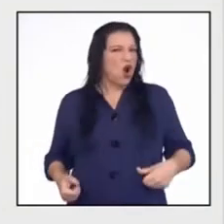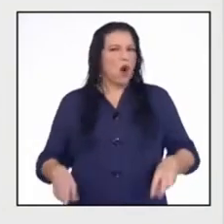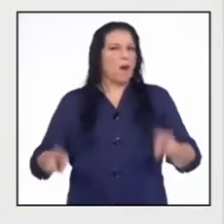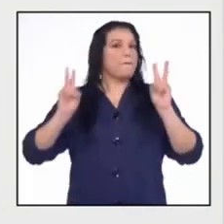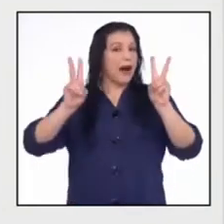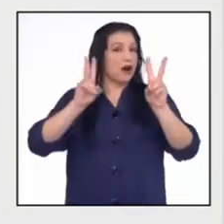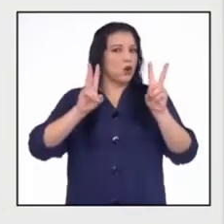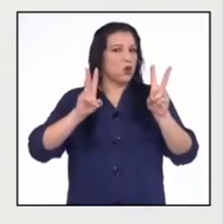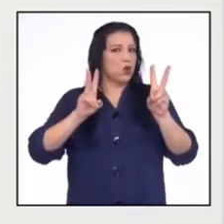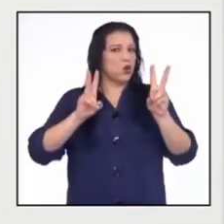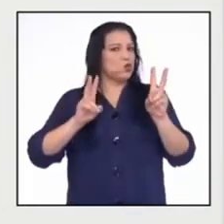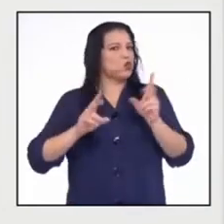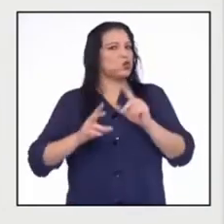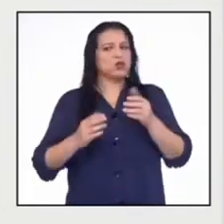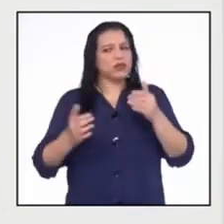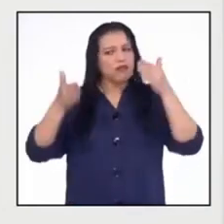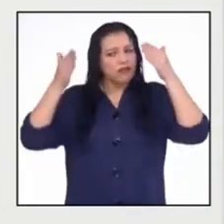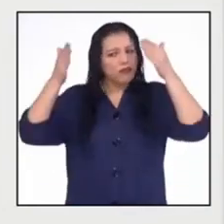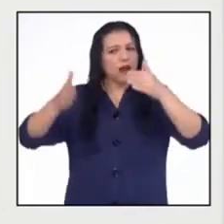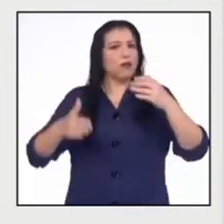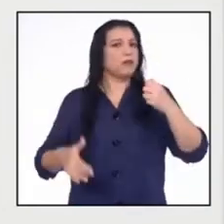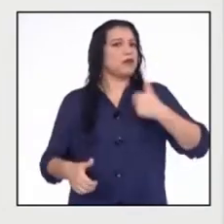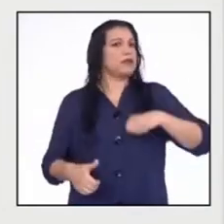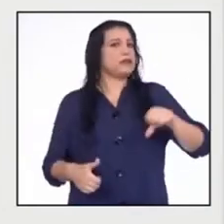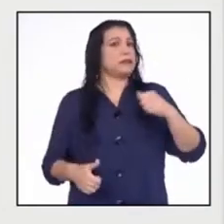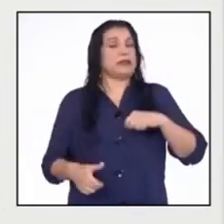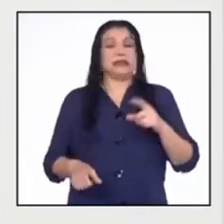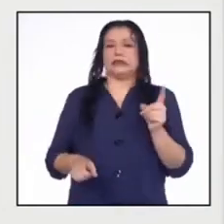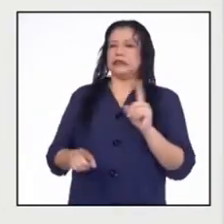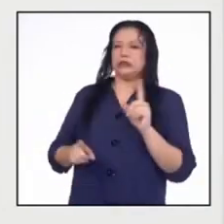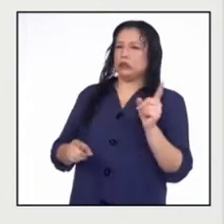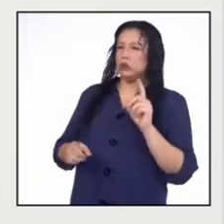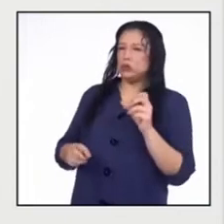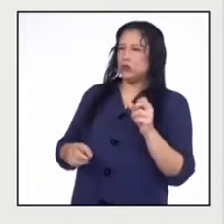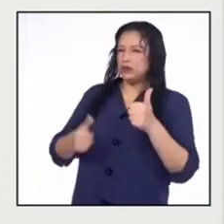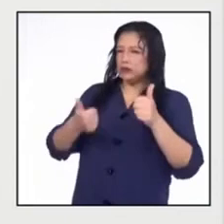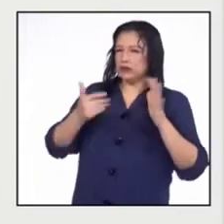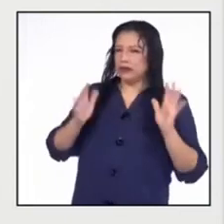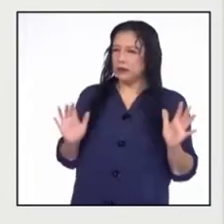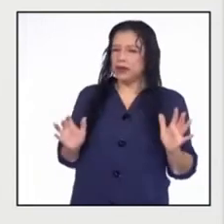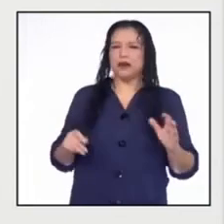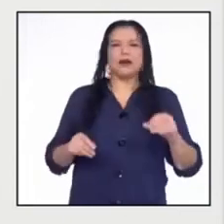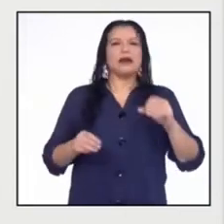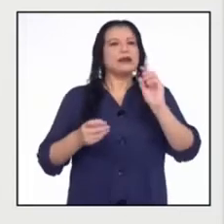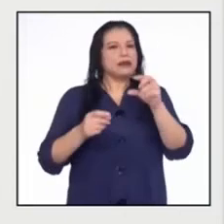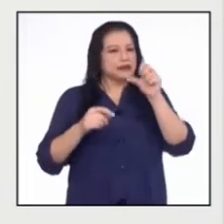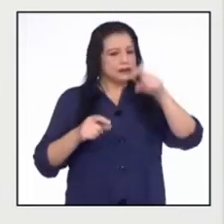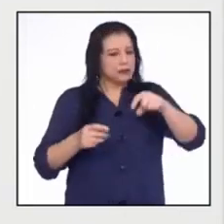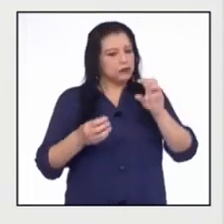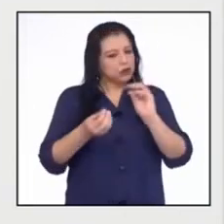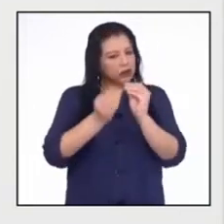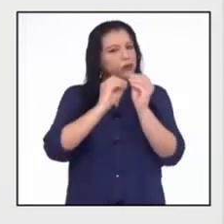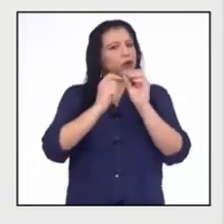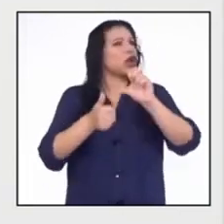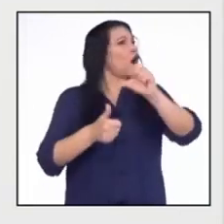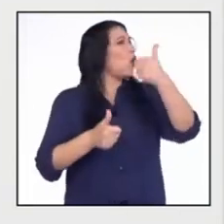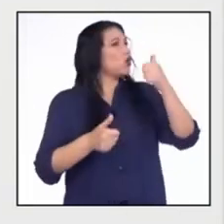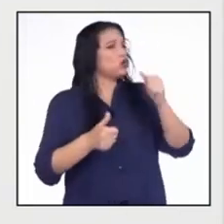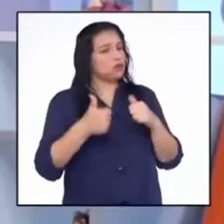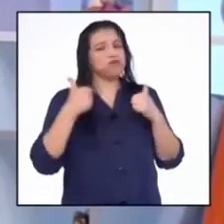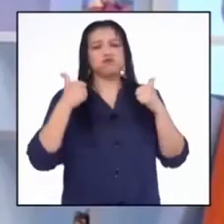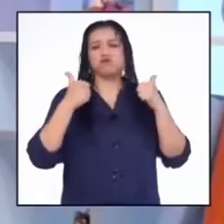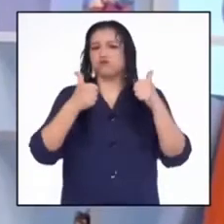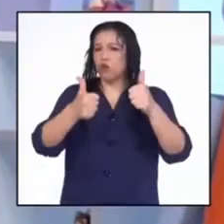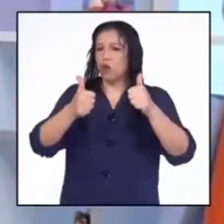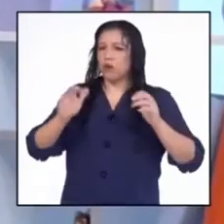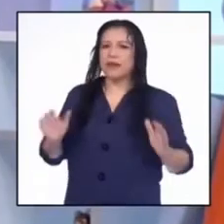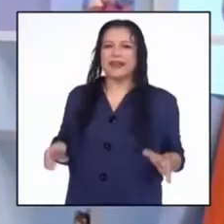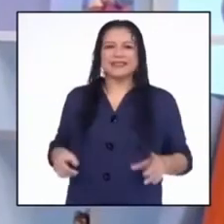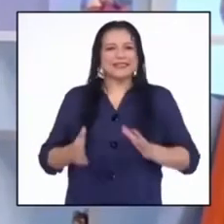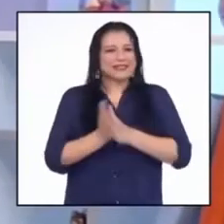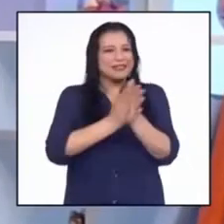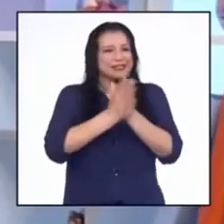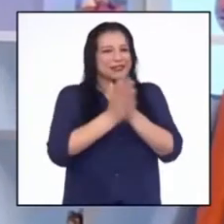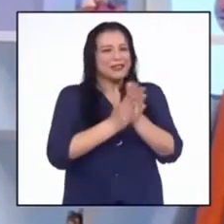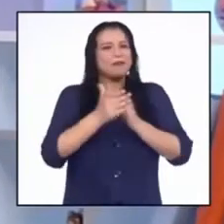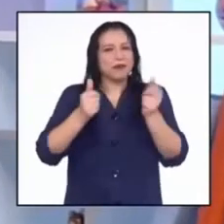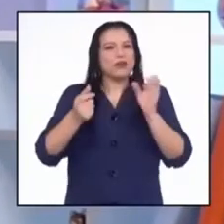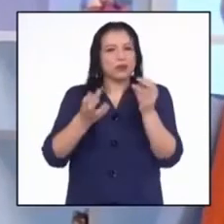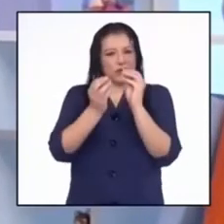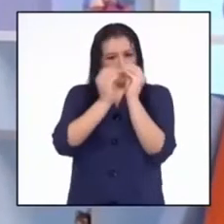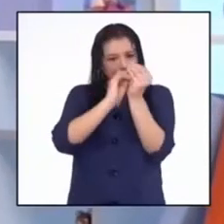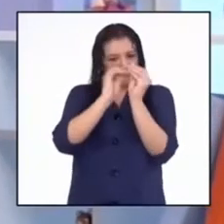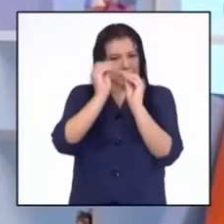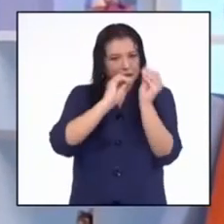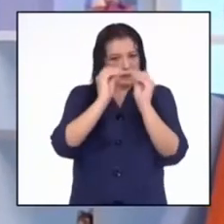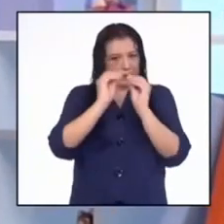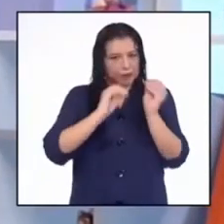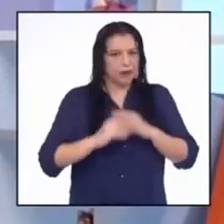municipio podría no ser lo más adecuado. Debería corregirse porque todo lo demás está bien. ¡Genial! Voy a ir